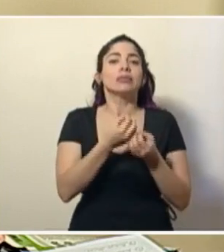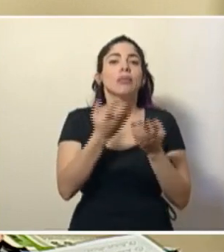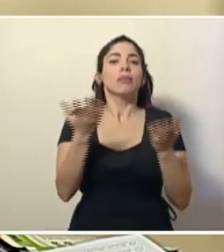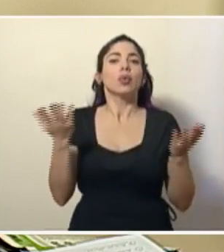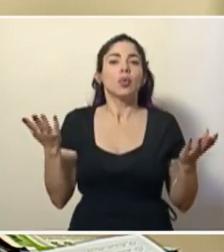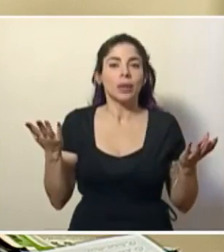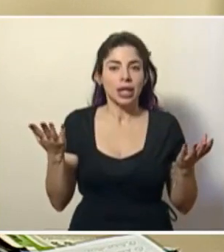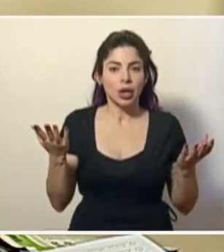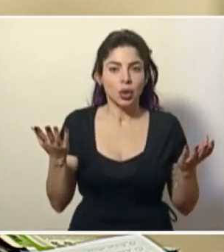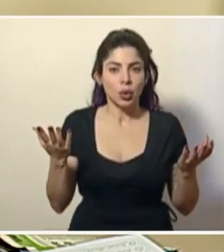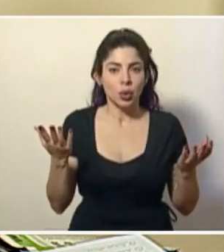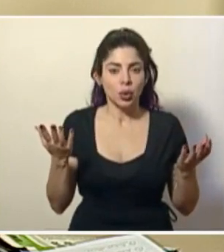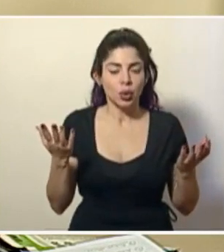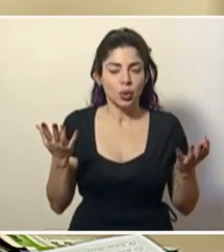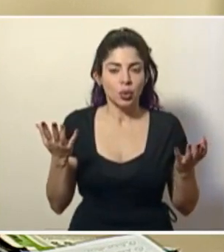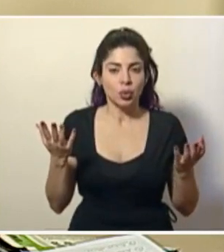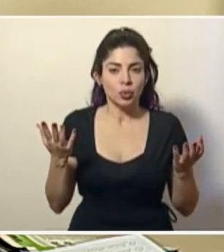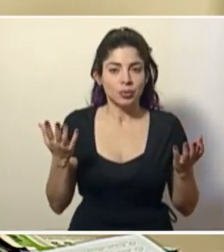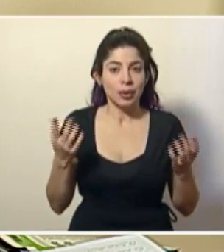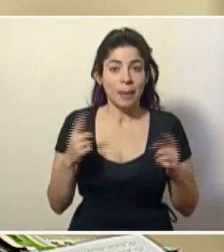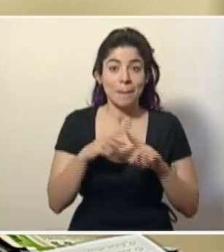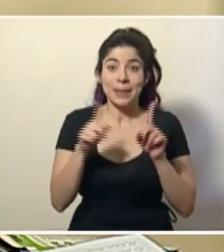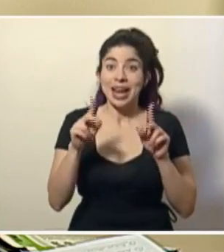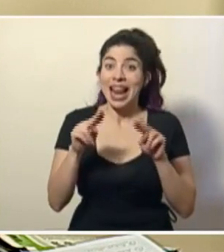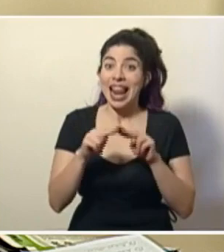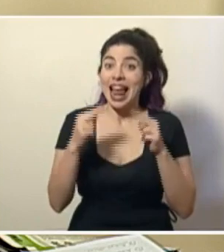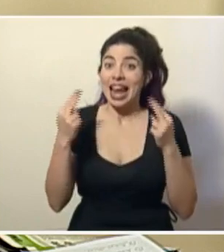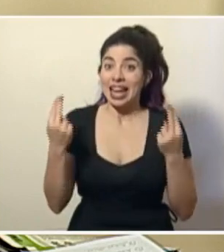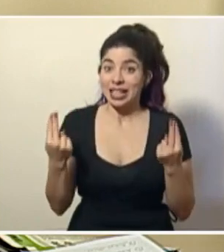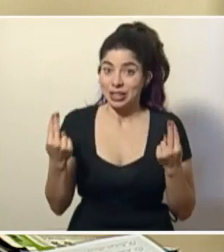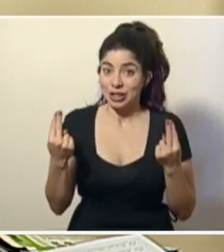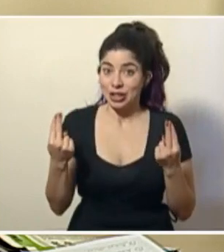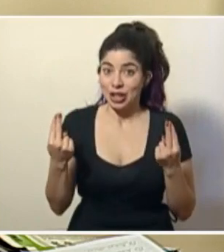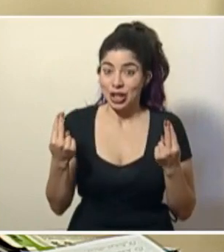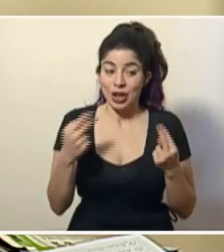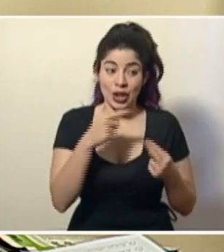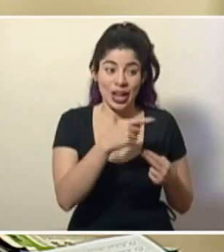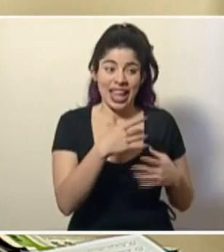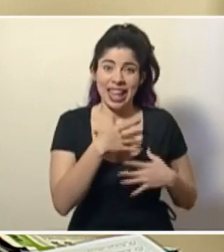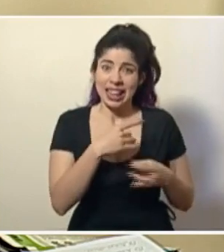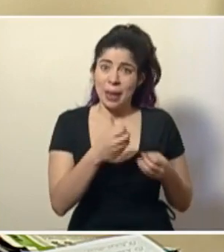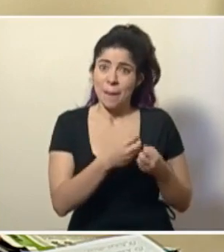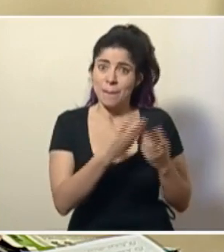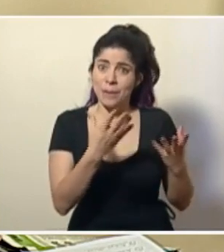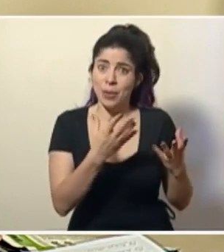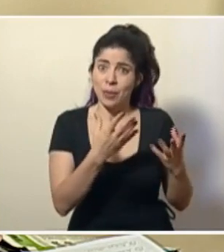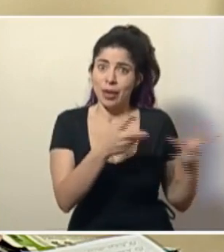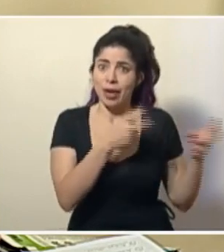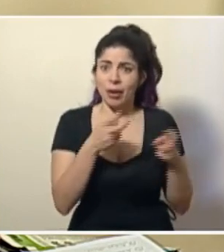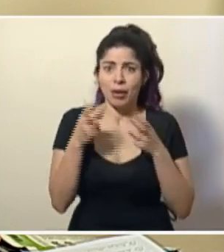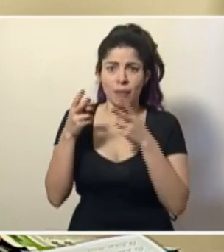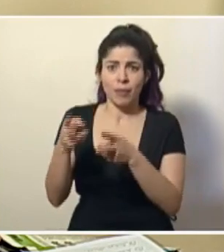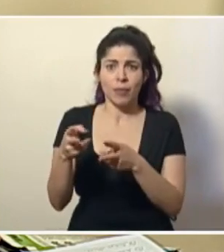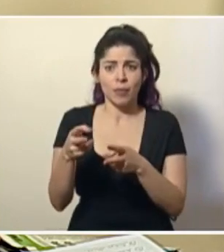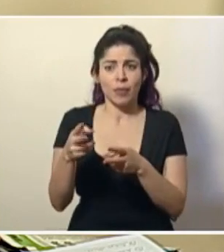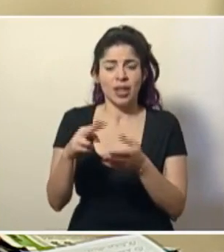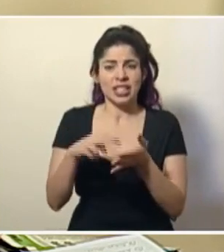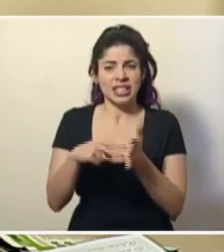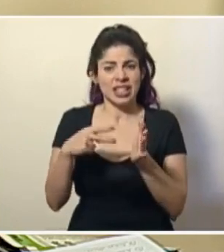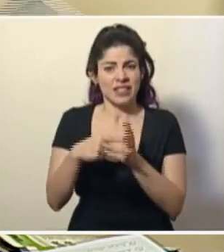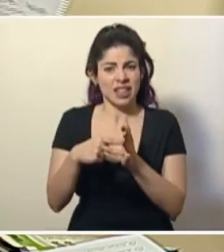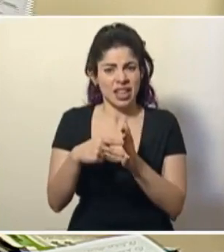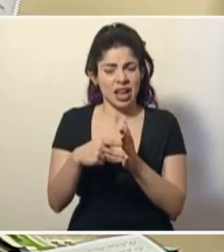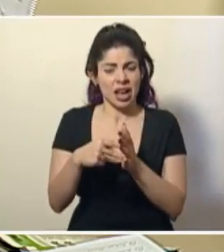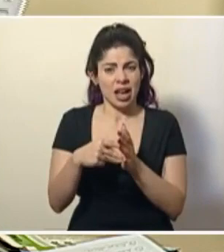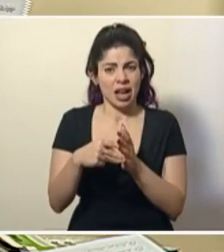público. Y la Nación asigna ese interés público a que se